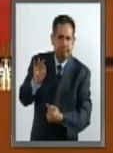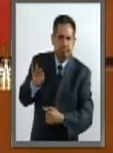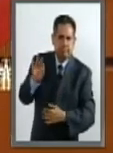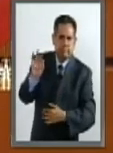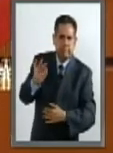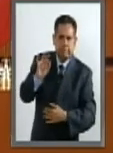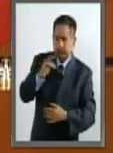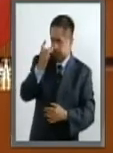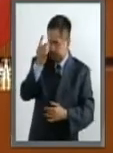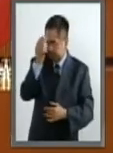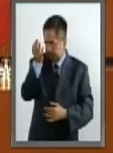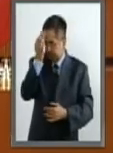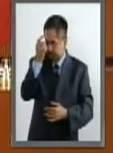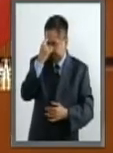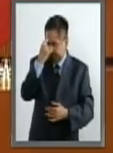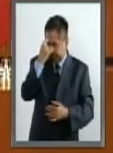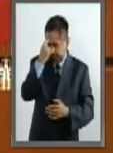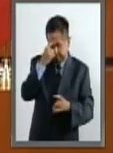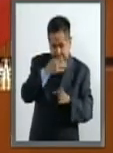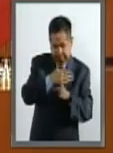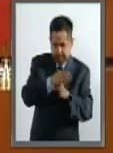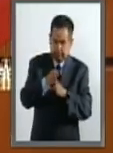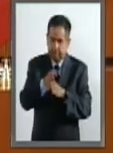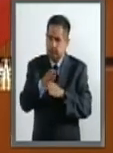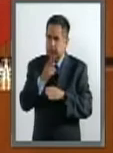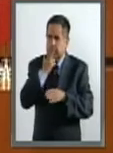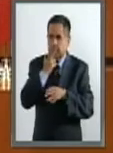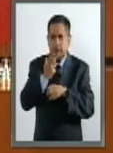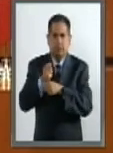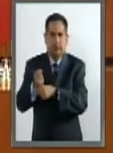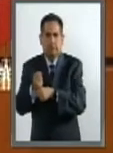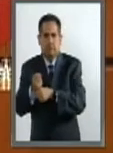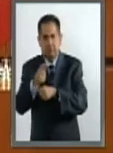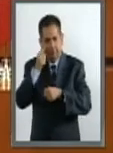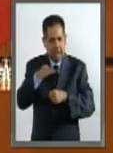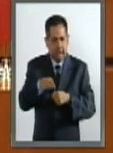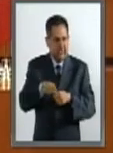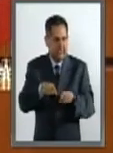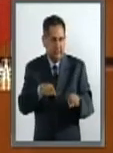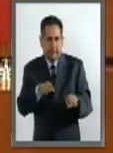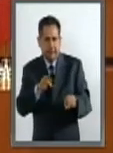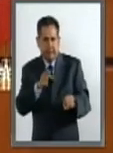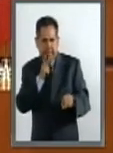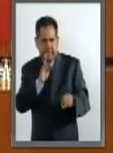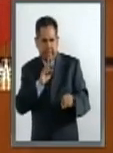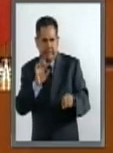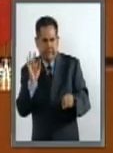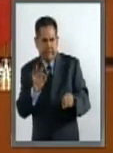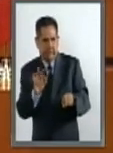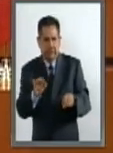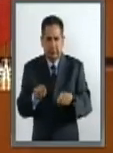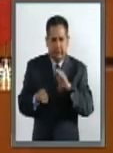los hijos con el fin de romper vínculos familiares.